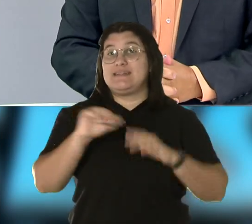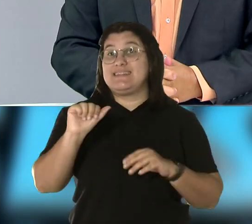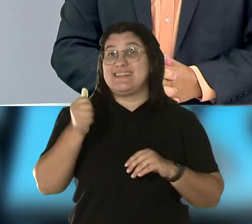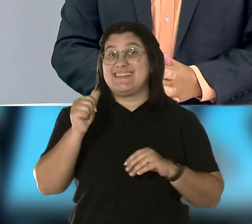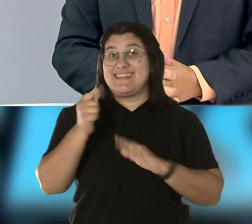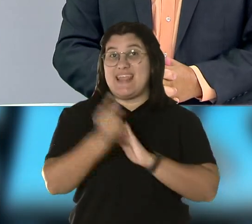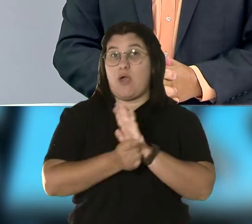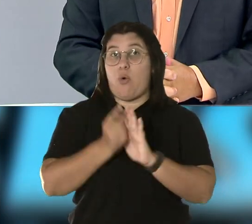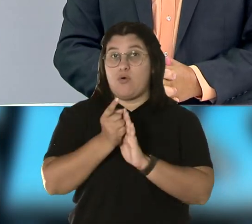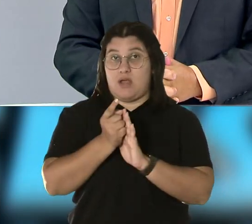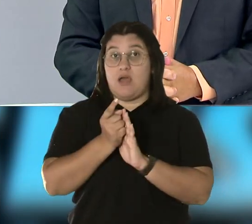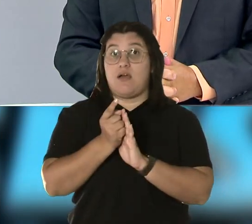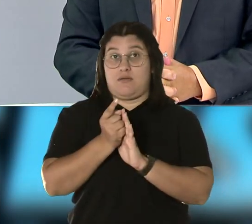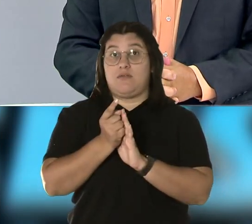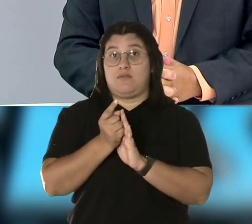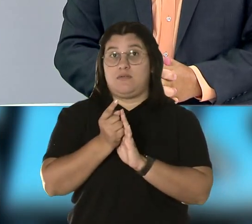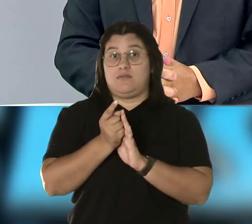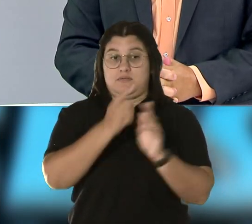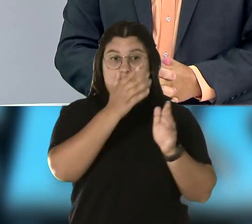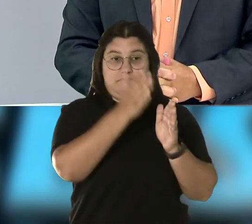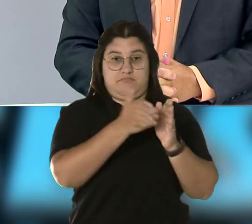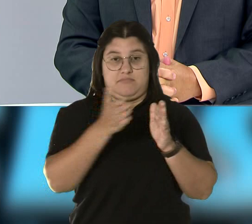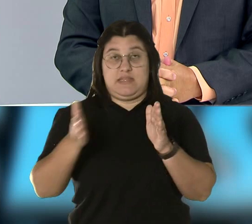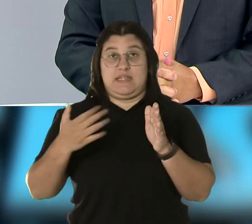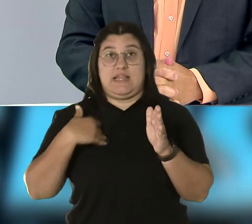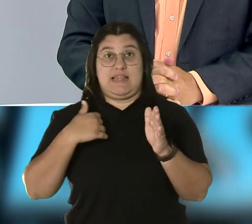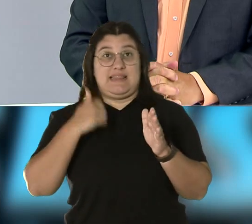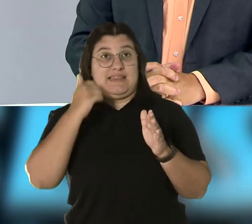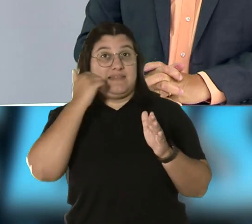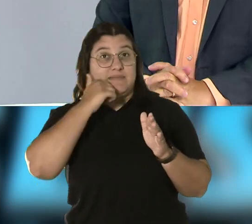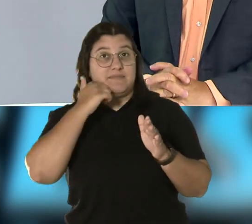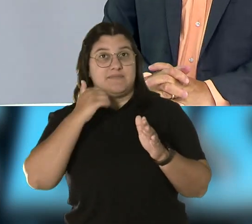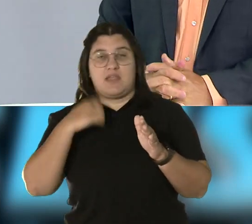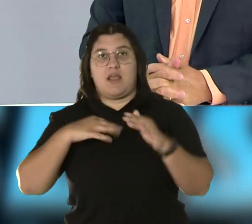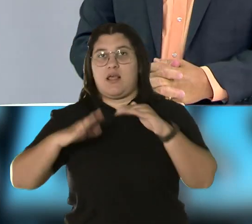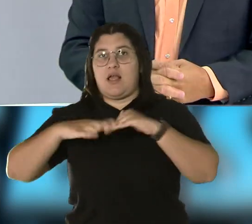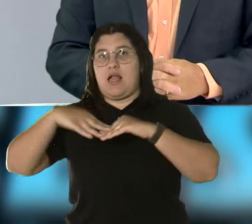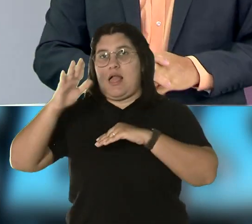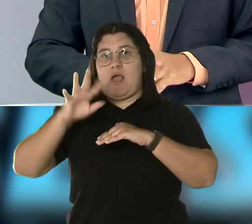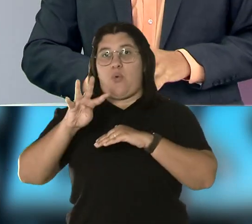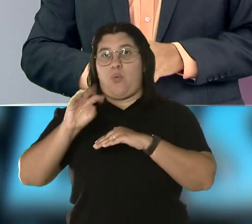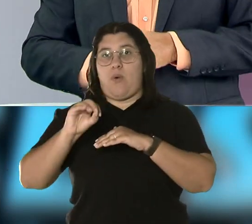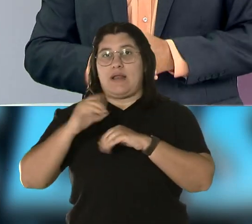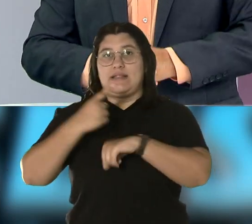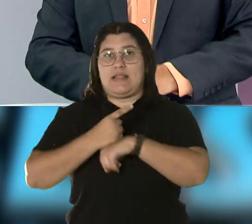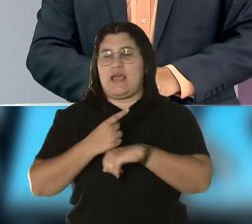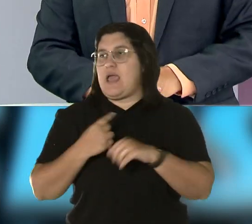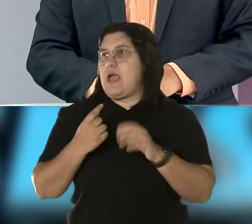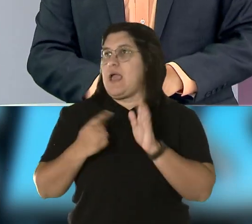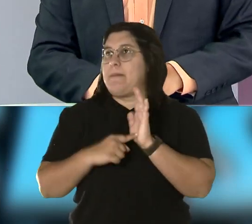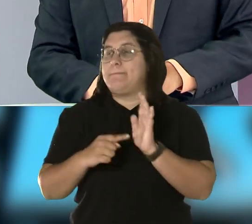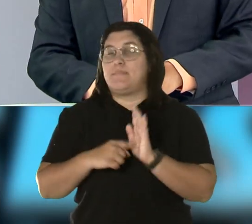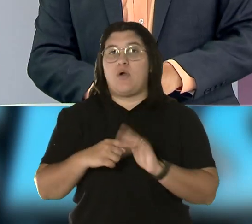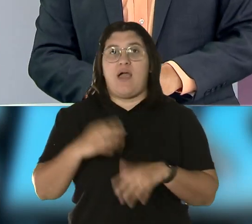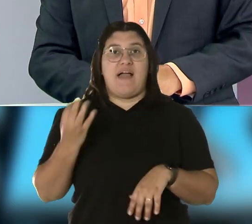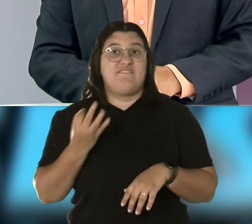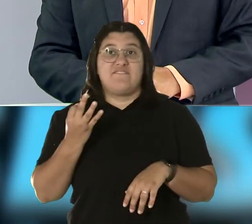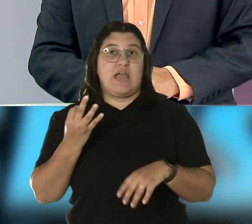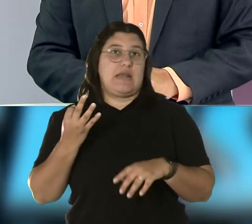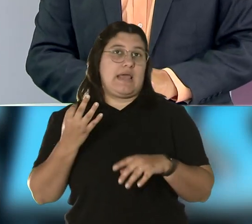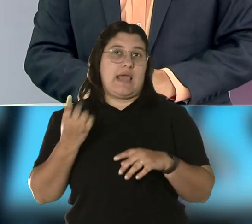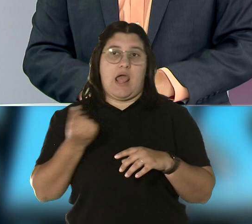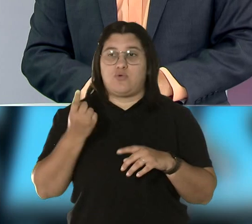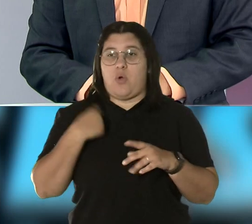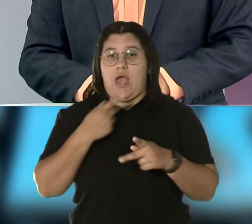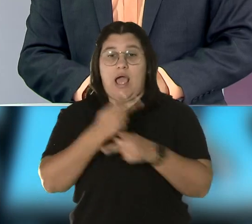10 horas cada día, que no se exceda de 40 a la semana. Una persona que se tenía que ausentar el viernes, por ejemplo, por algún asunto relacionado